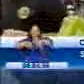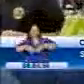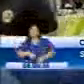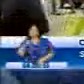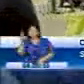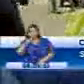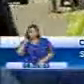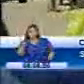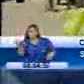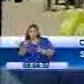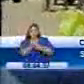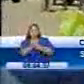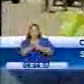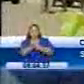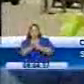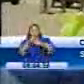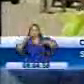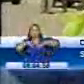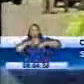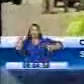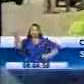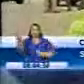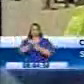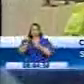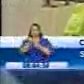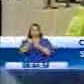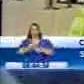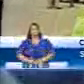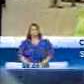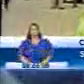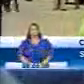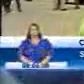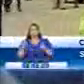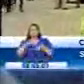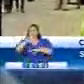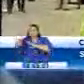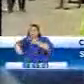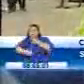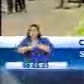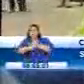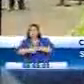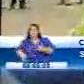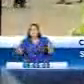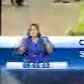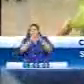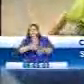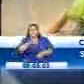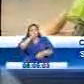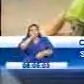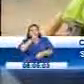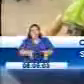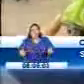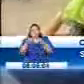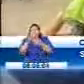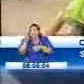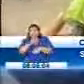parte académica en la misma escuela de formación seguirlo haciendo Y si necesitan aumentar el número de agentes civiles nosotros También